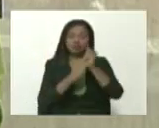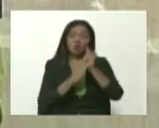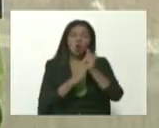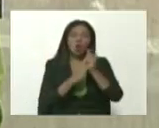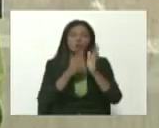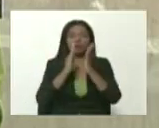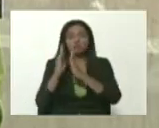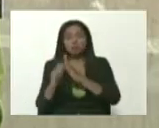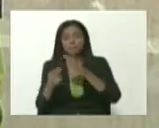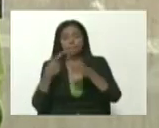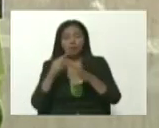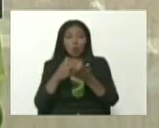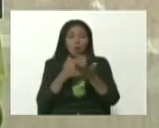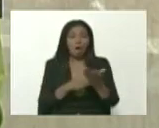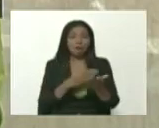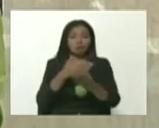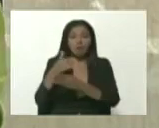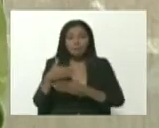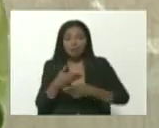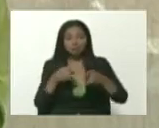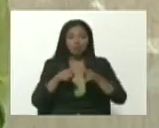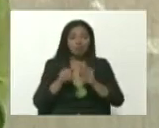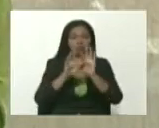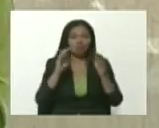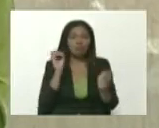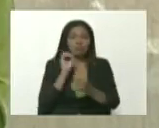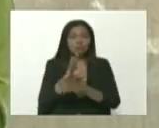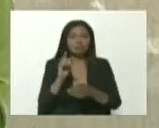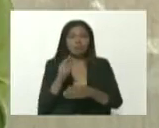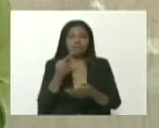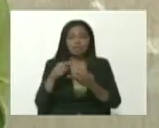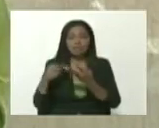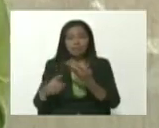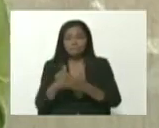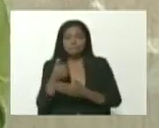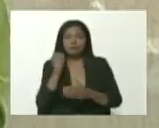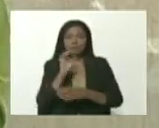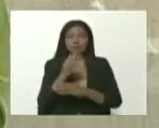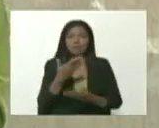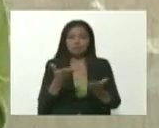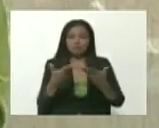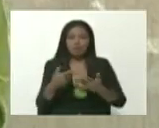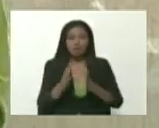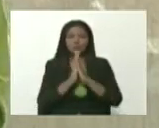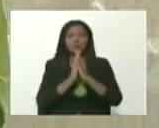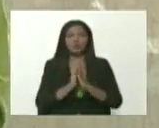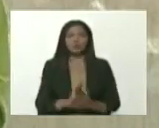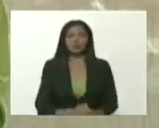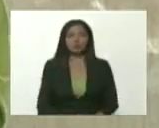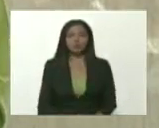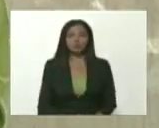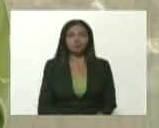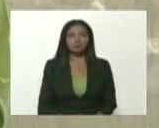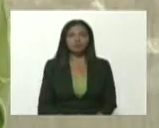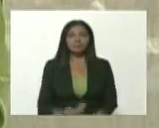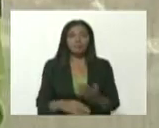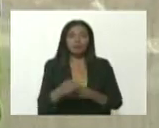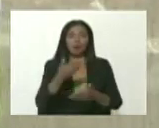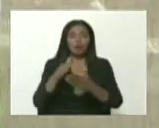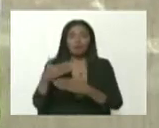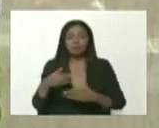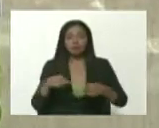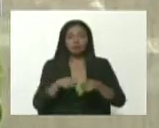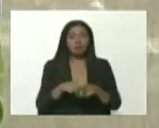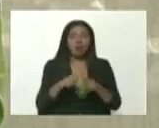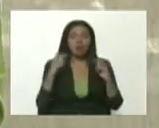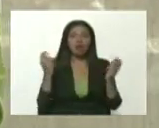Pero antes, comparto con ustedes parte de los mensajes. ¿Tienes otros mensajes ahí? Por favor, tráelo. Vamos a compartir estos mensajes en